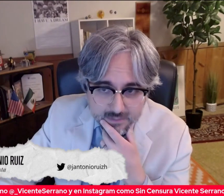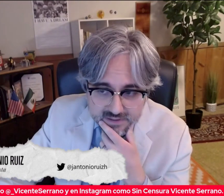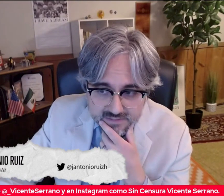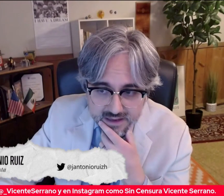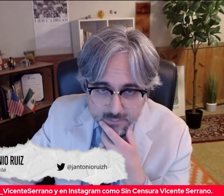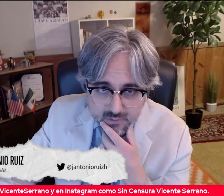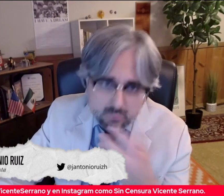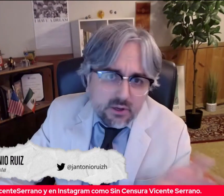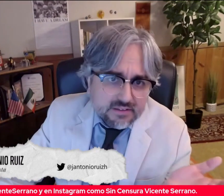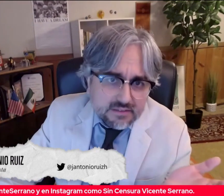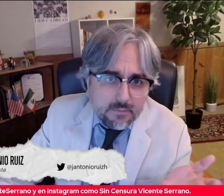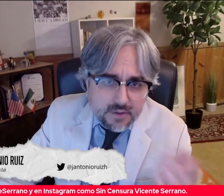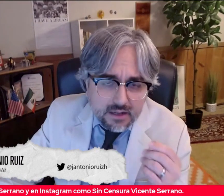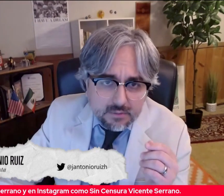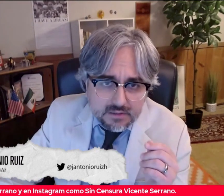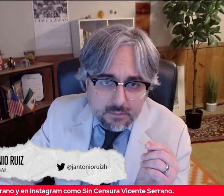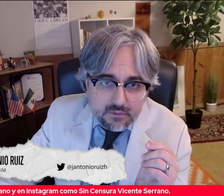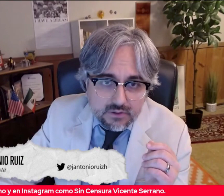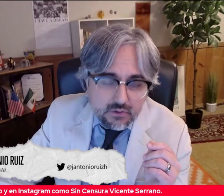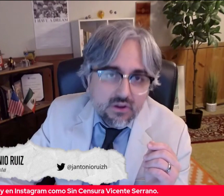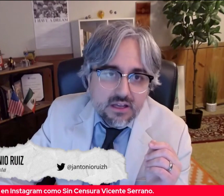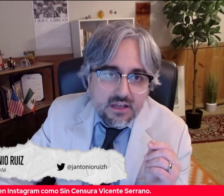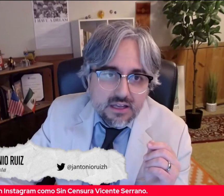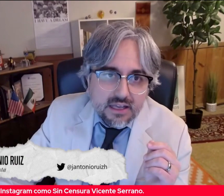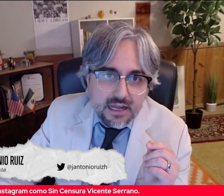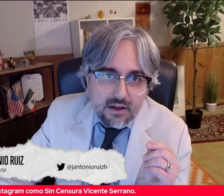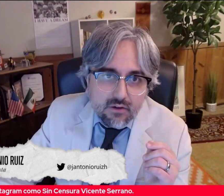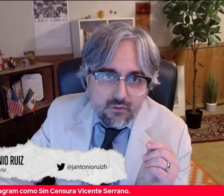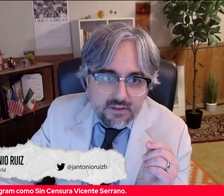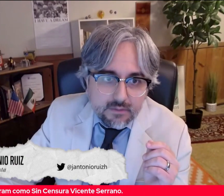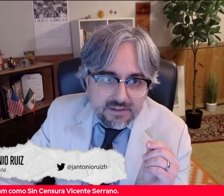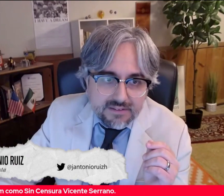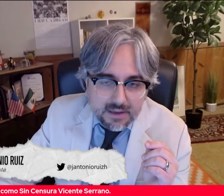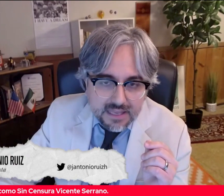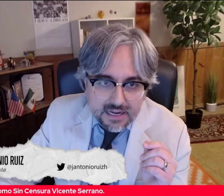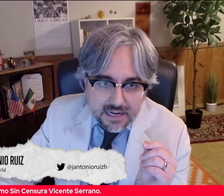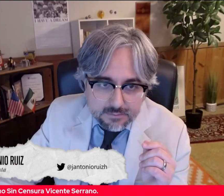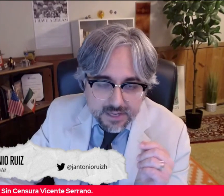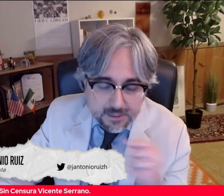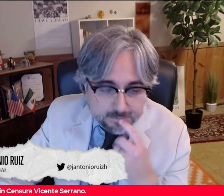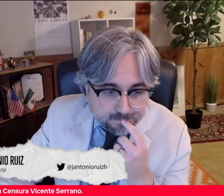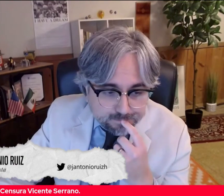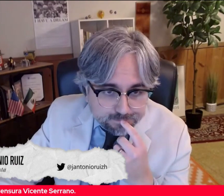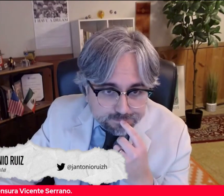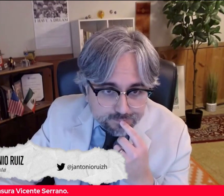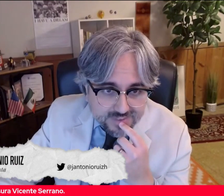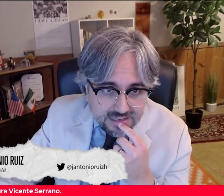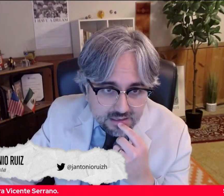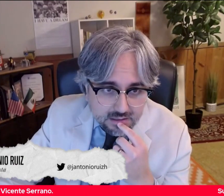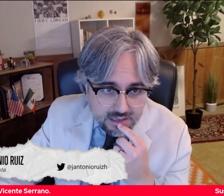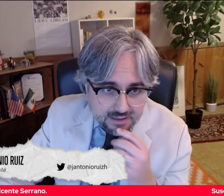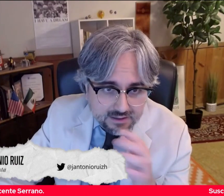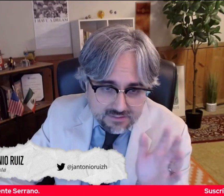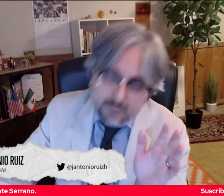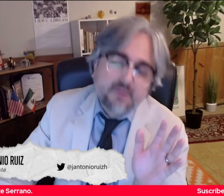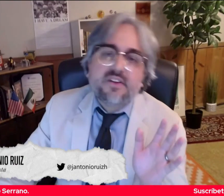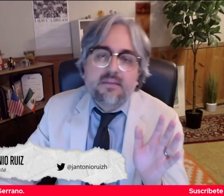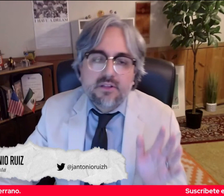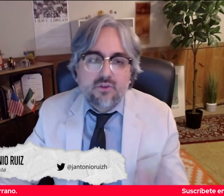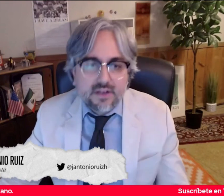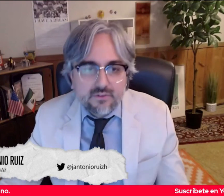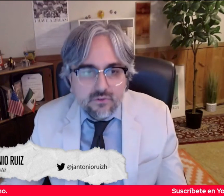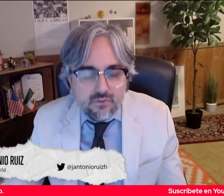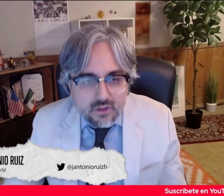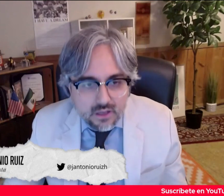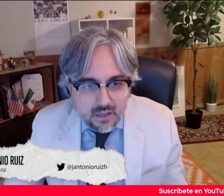la revista Proceso, periodista de la revista Proceso, en la conferencia de prensa mañanera. Mire, hay que ser